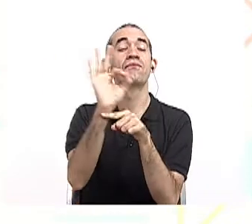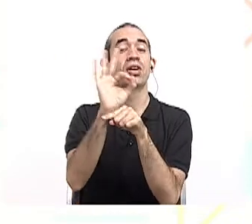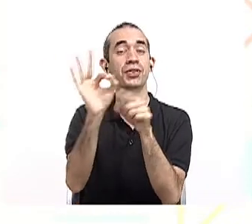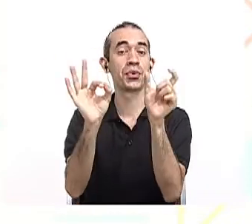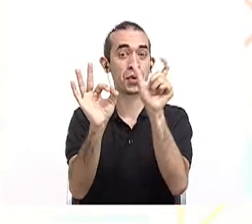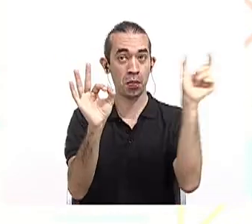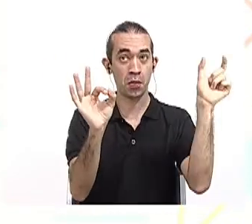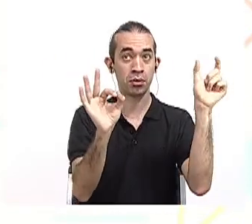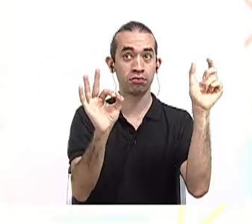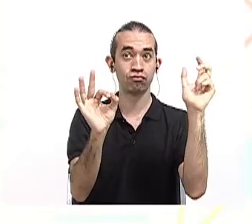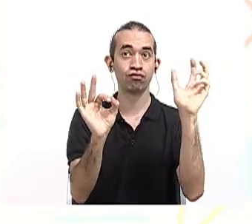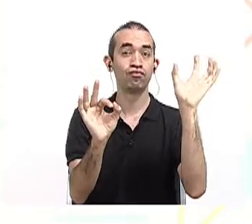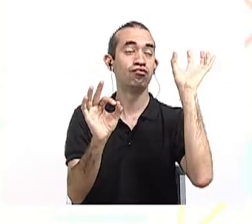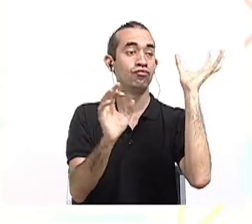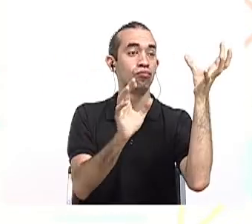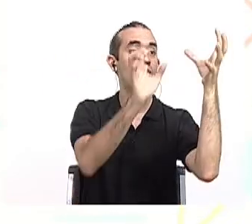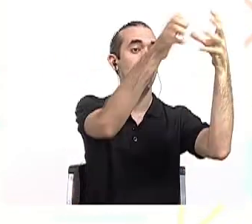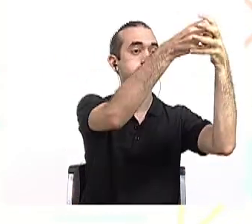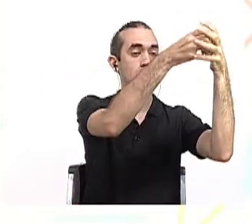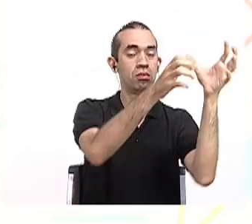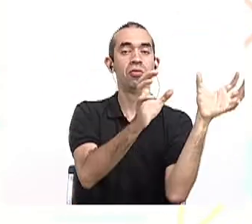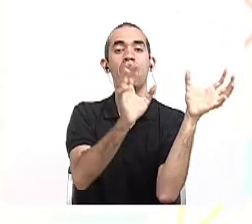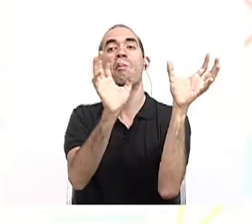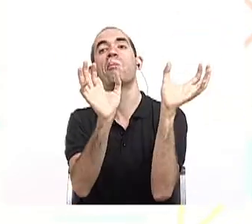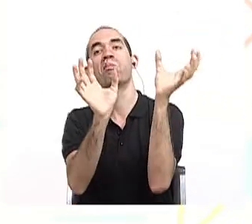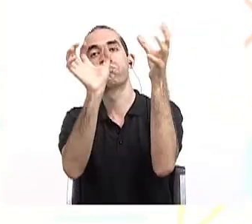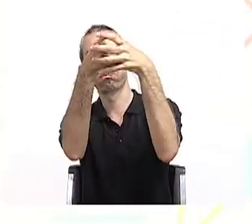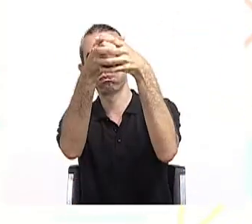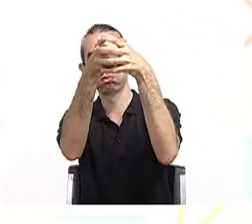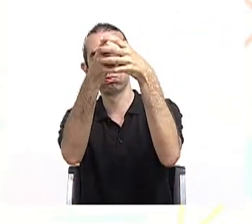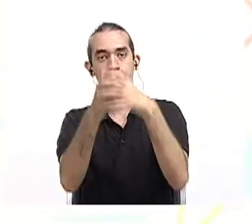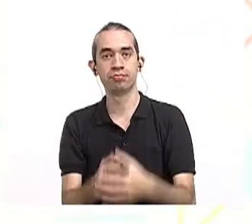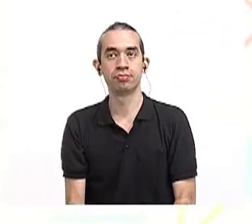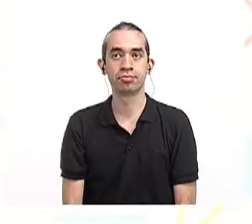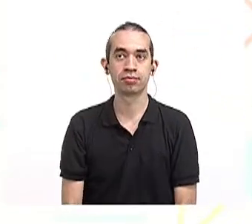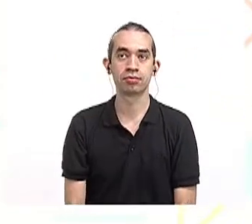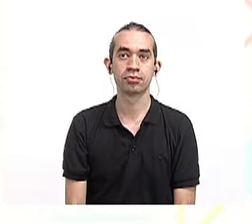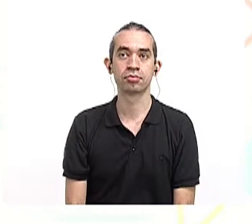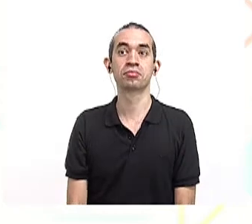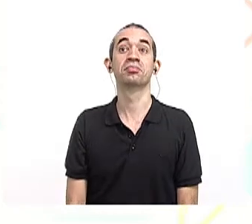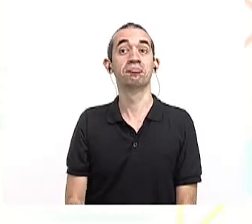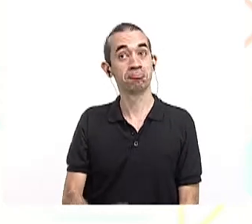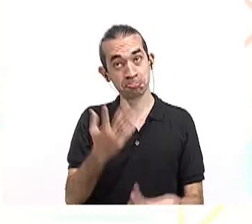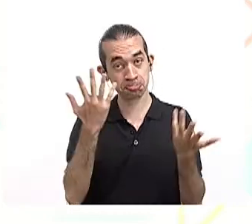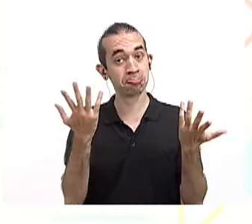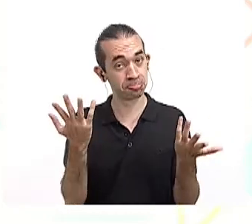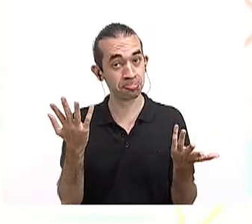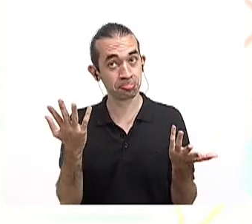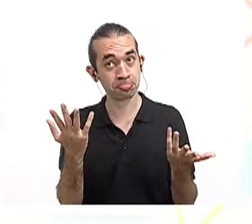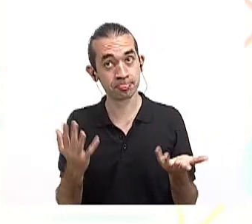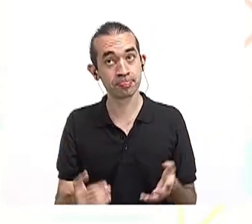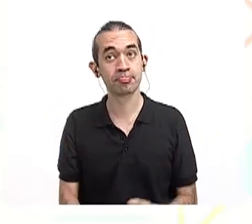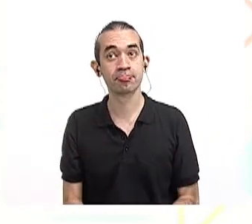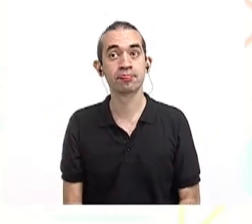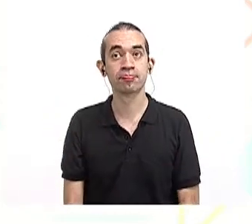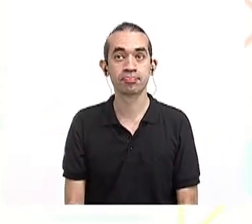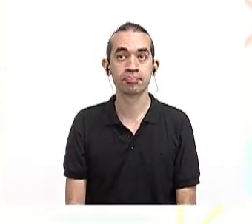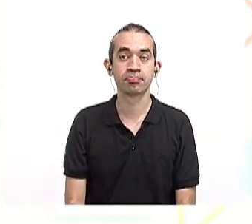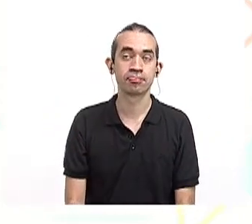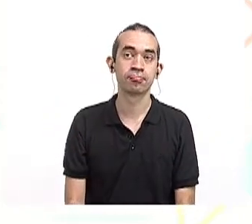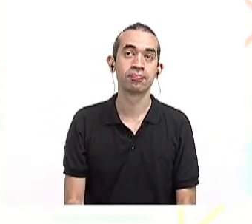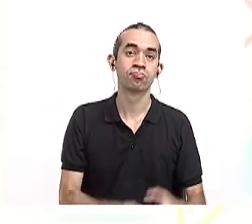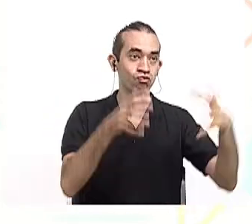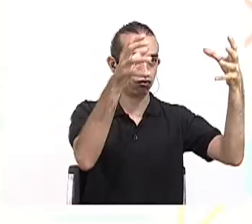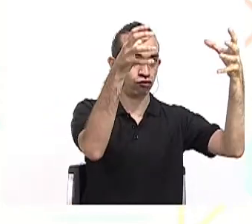para los dos primeros términos y para los dos segundos términos. Así, los dos primeros